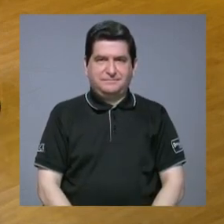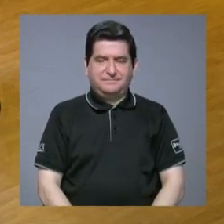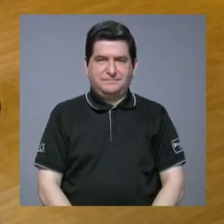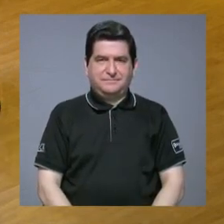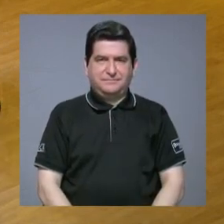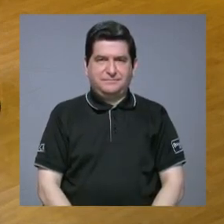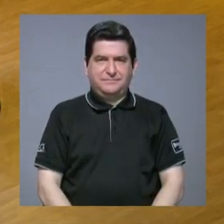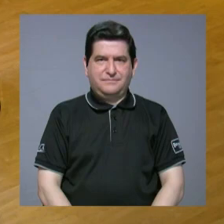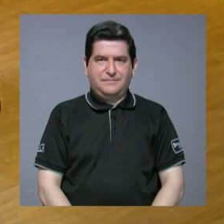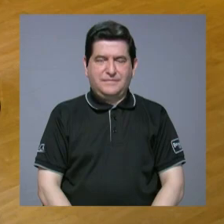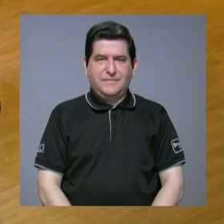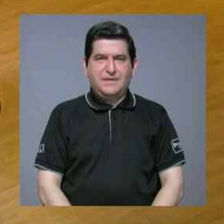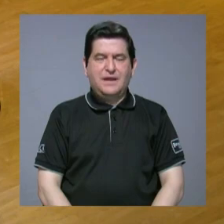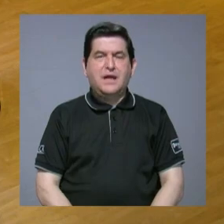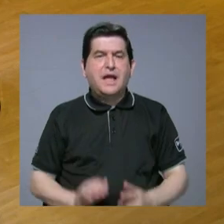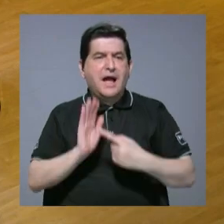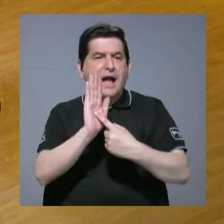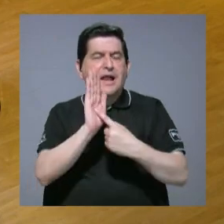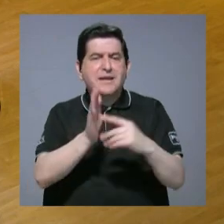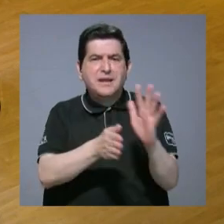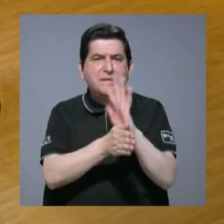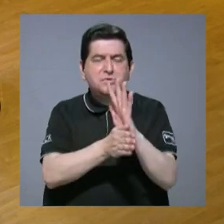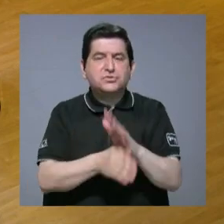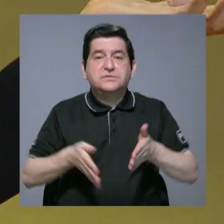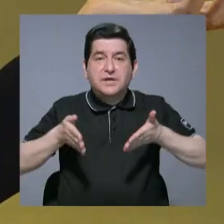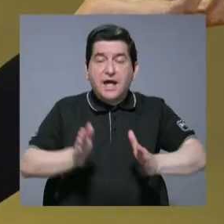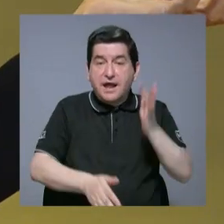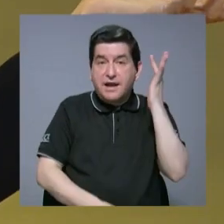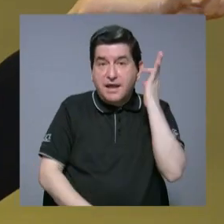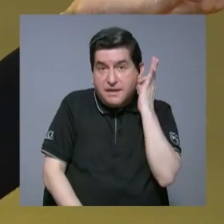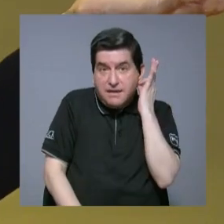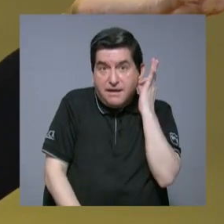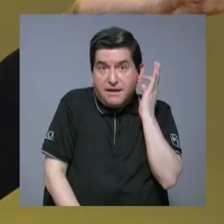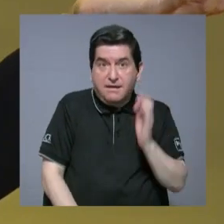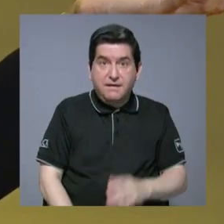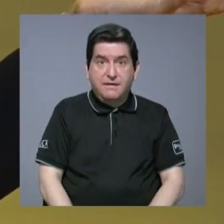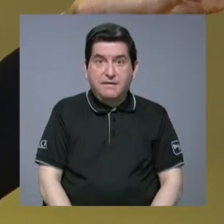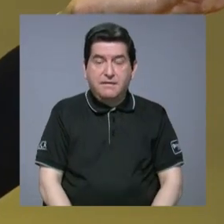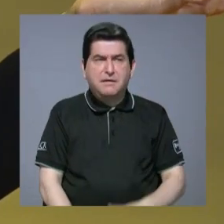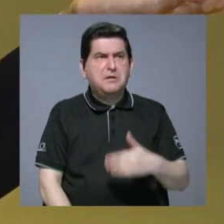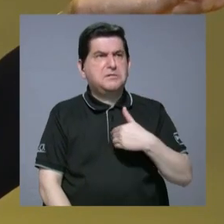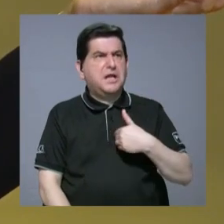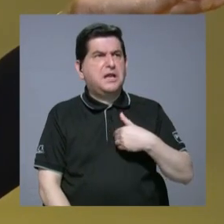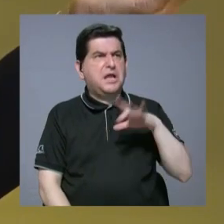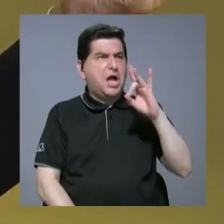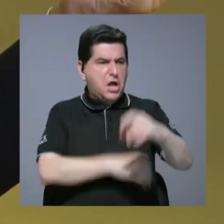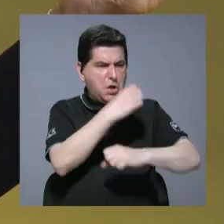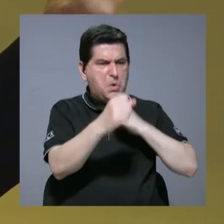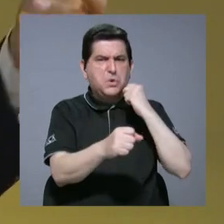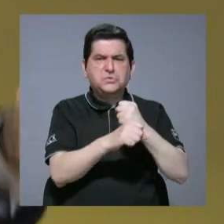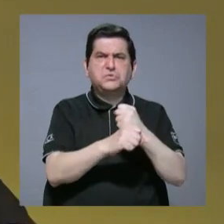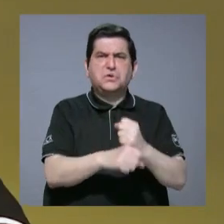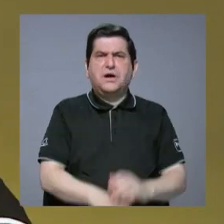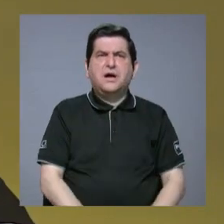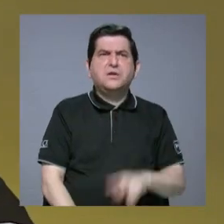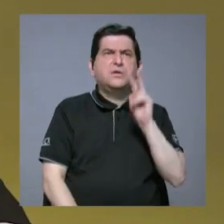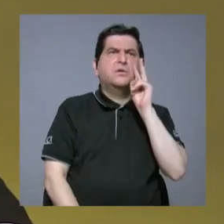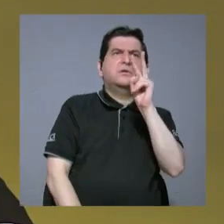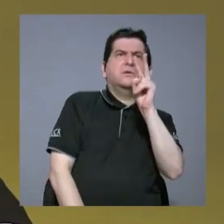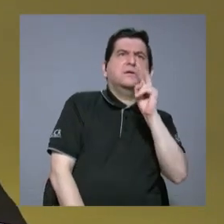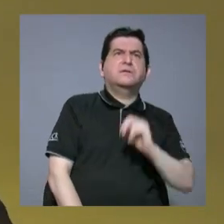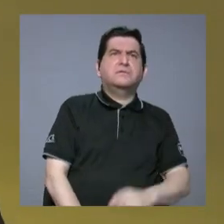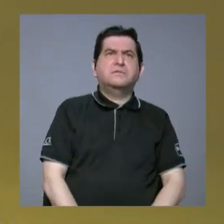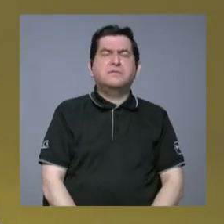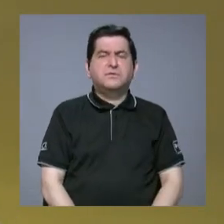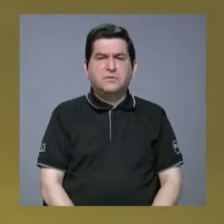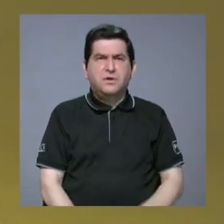cuando estaban por pasar la película, su hija, que tenía creo que 8 años o algo así, la vio, y